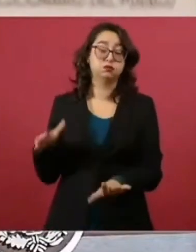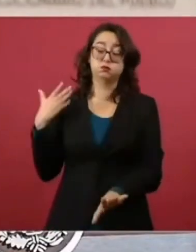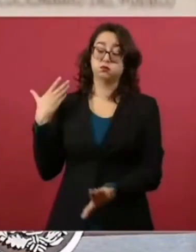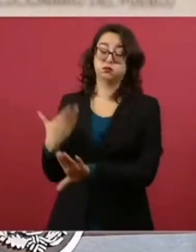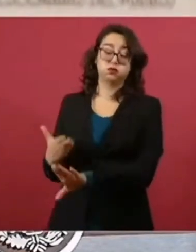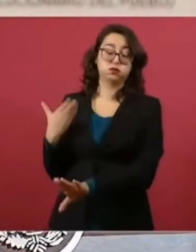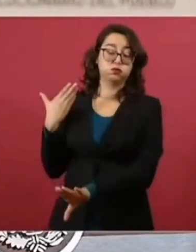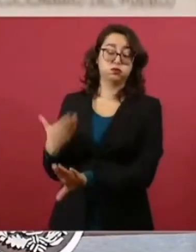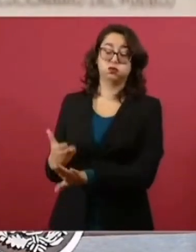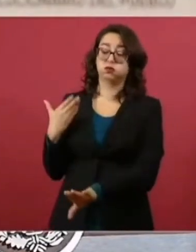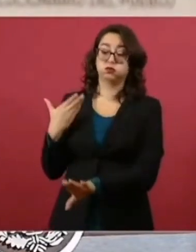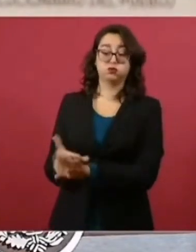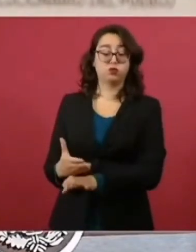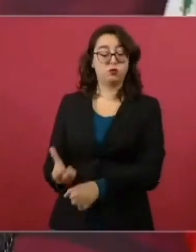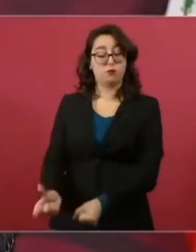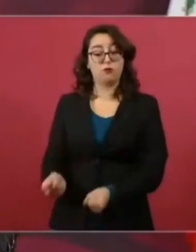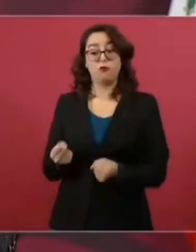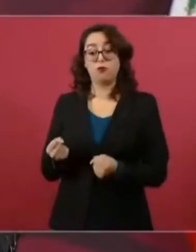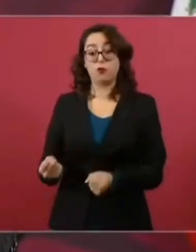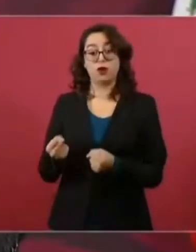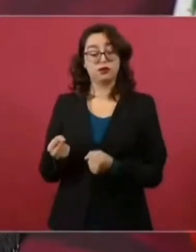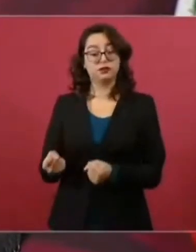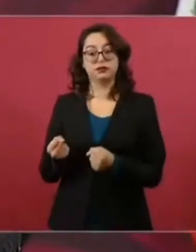contra el presidente Madero.